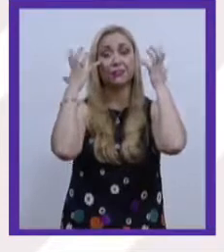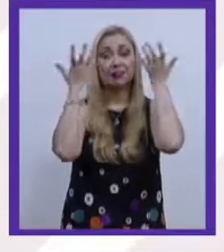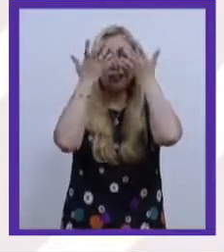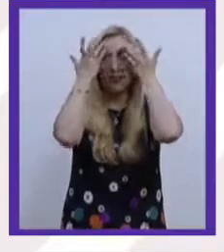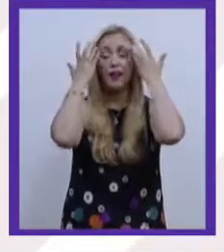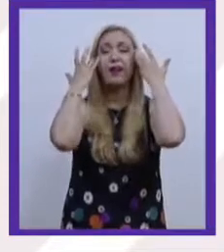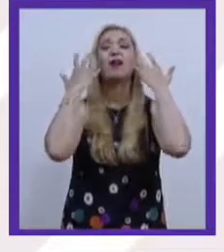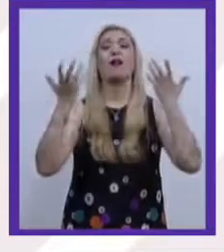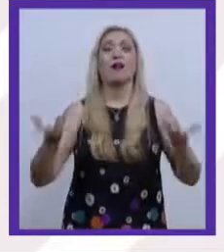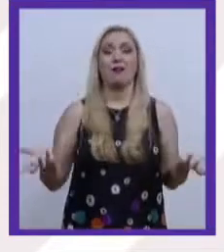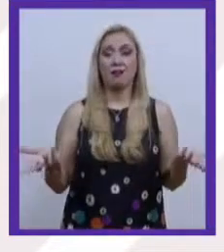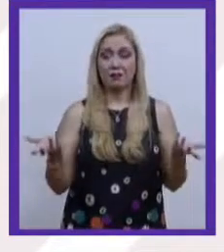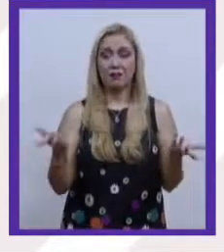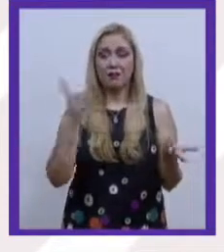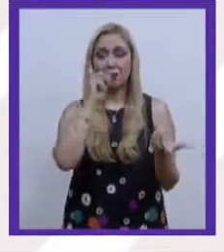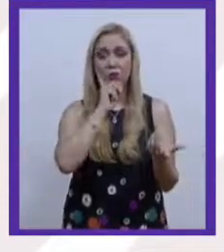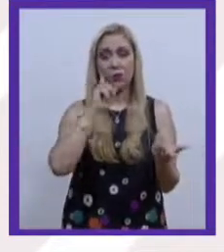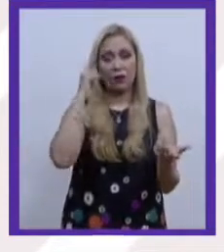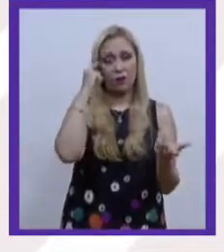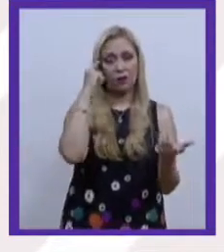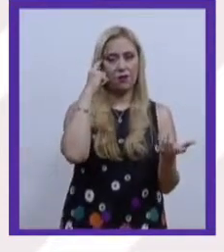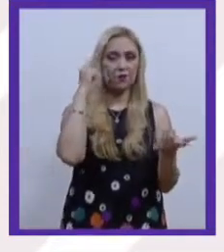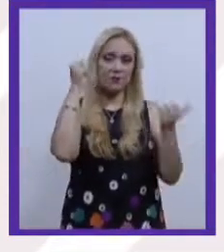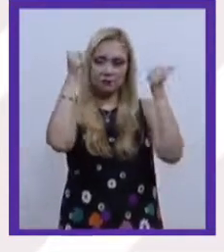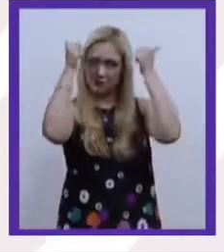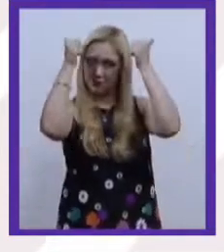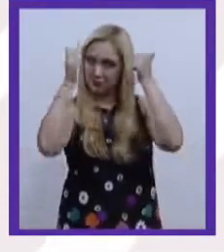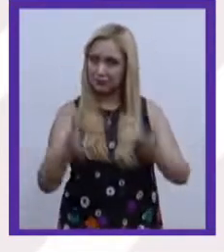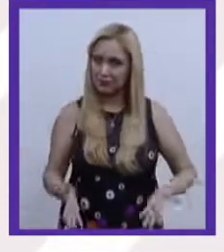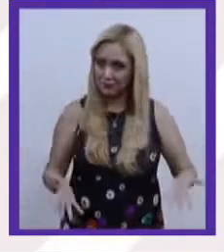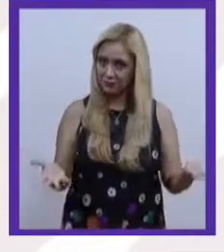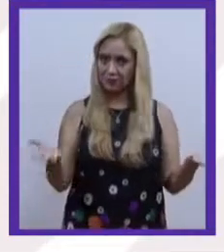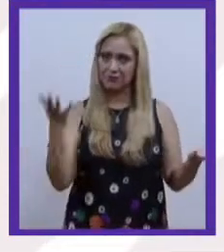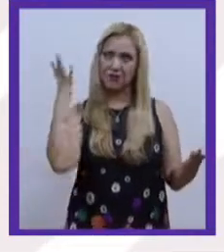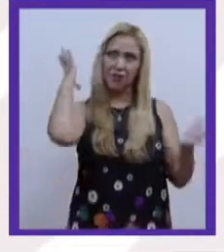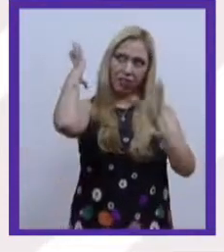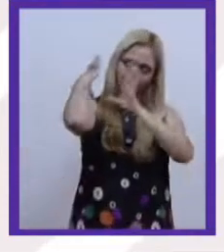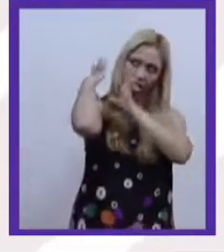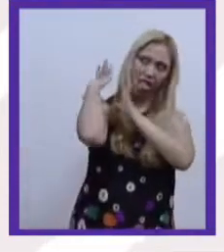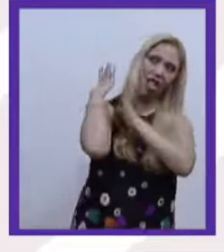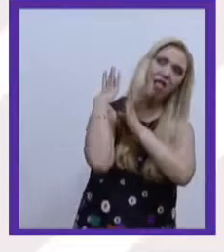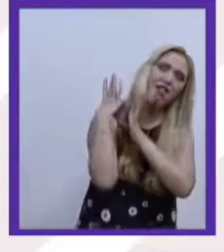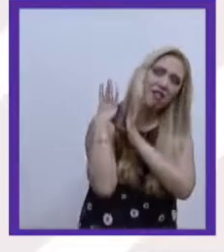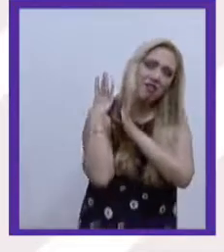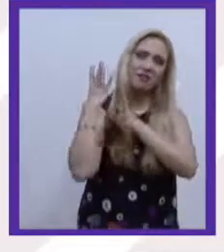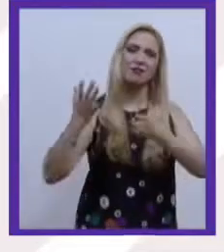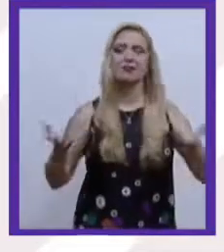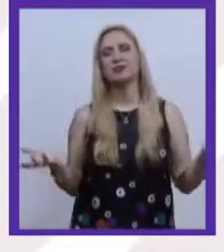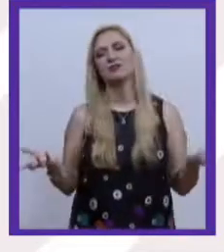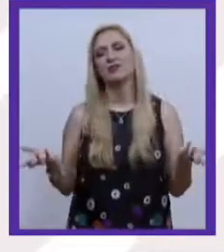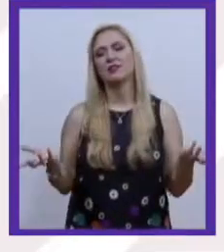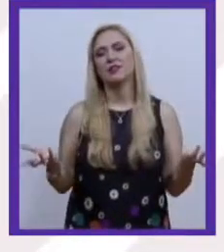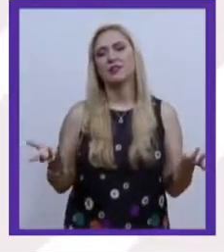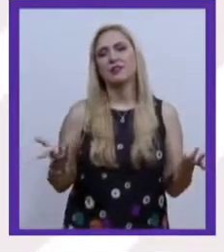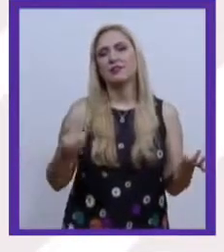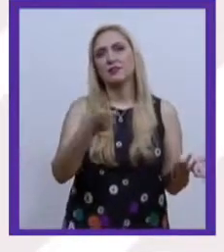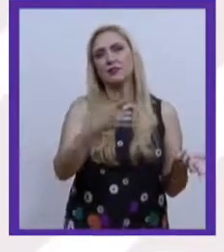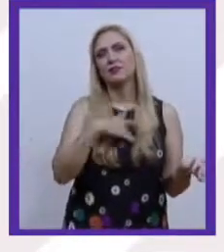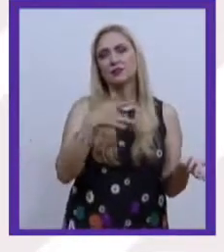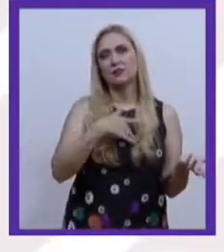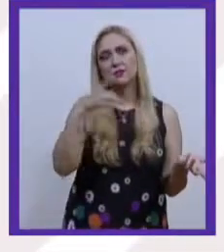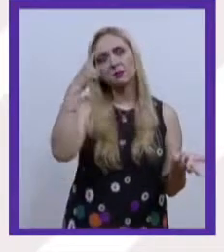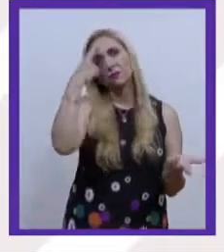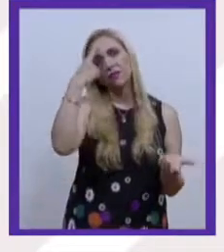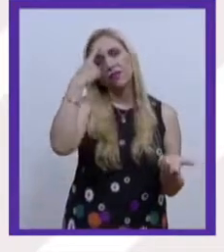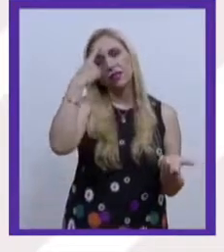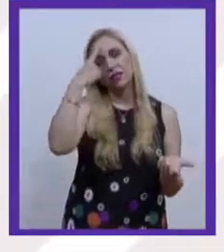lo valoramos, no? Al final del día es muy complicado también, digamos, de repente